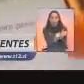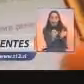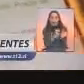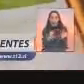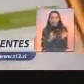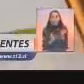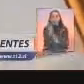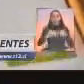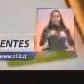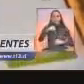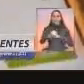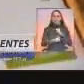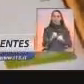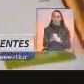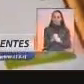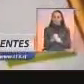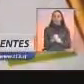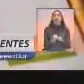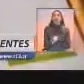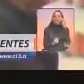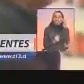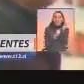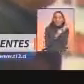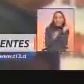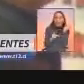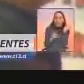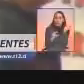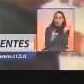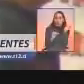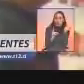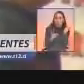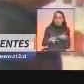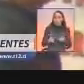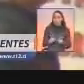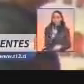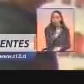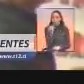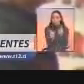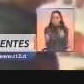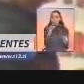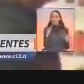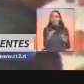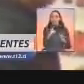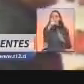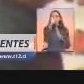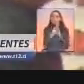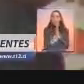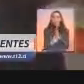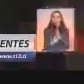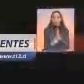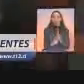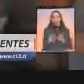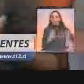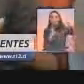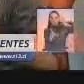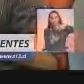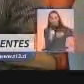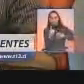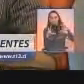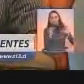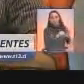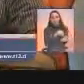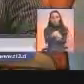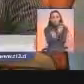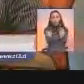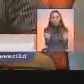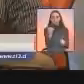de este año. Disponible por ahora para teléfonos Android, cerca de 200 personas lo usan mensualmente. En el mundo hay 180 millones